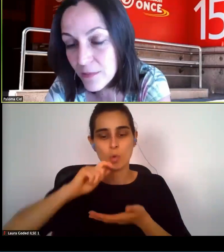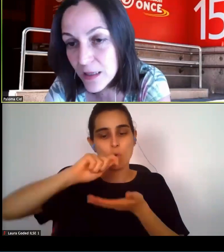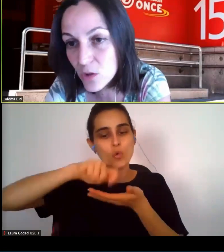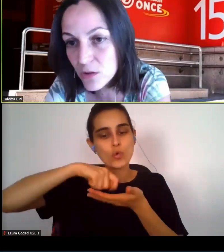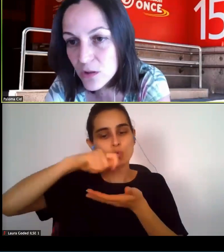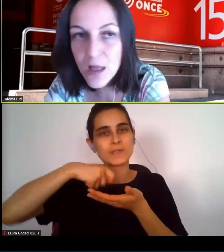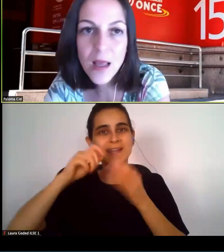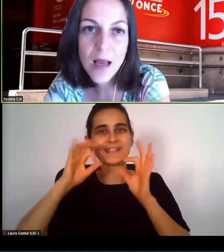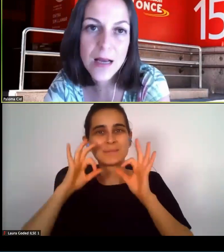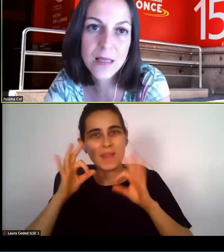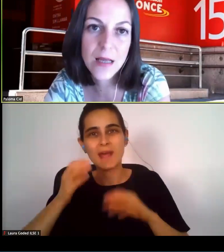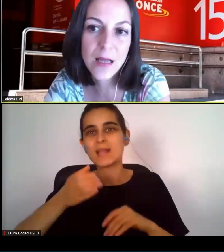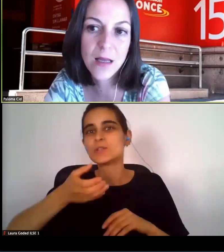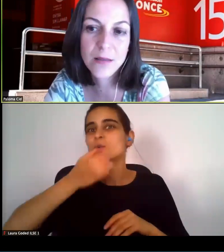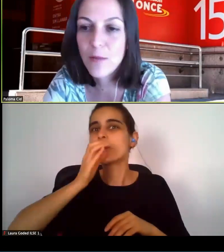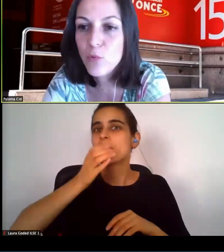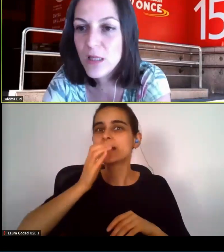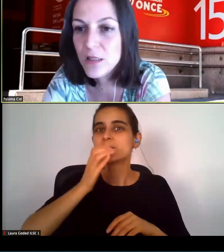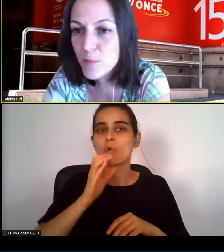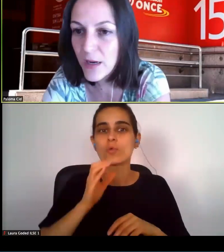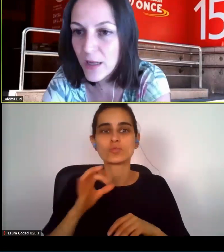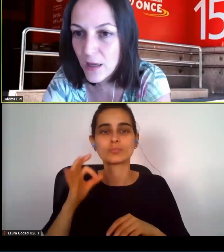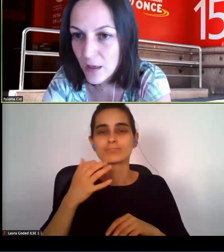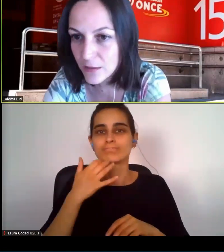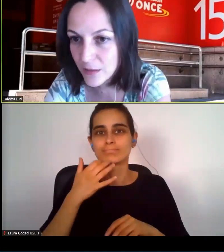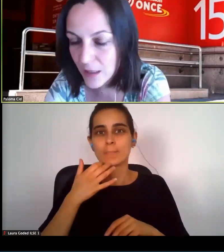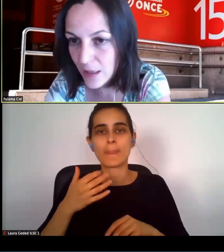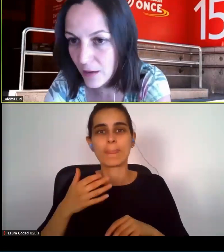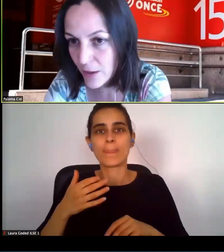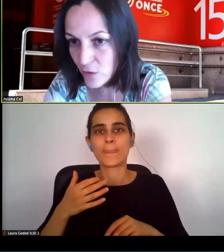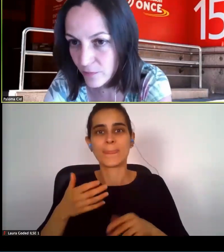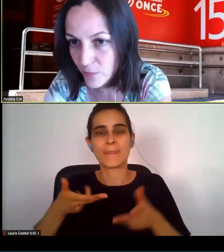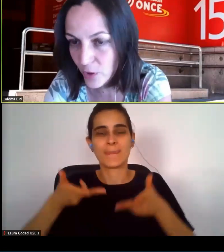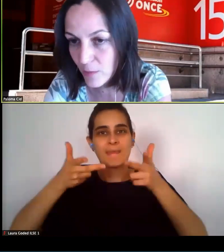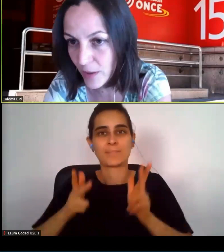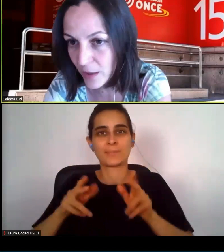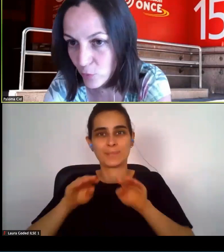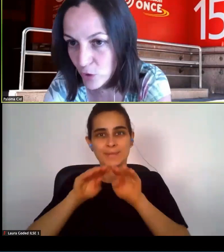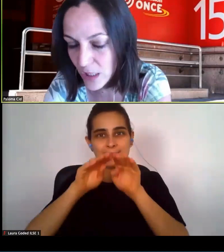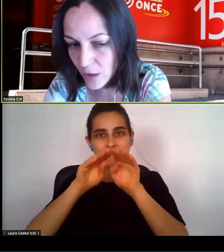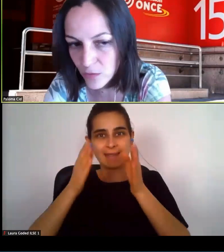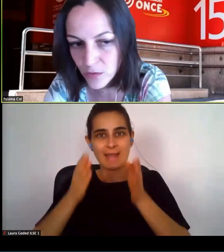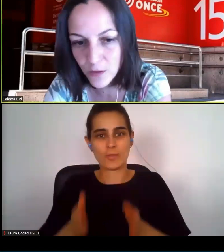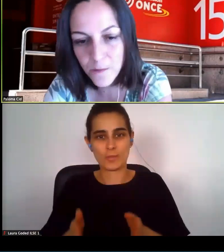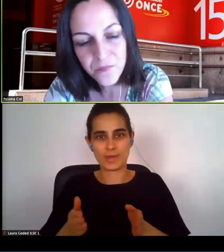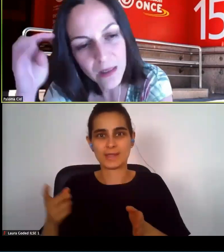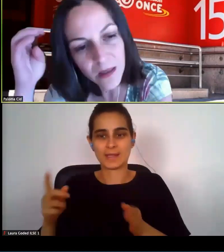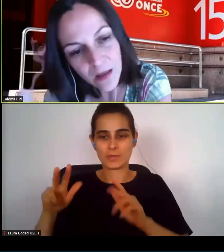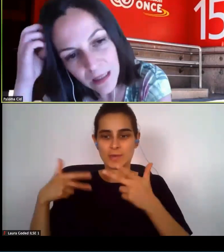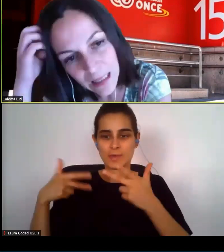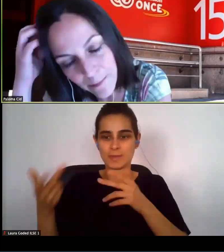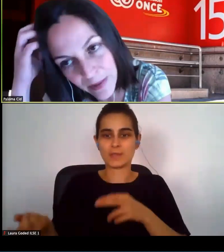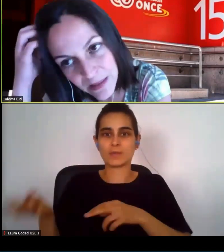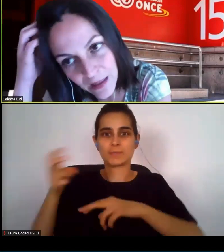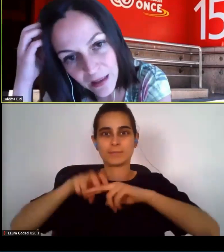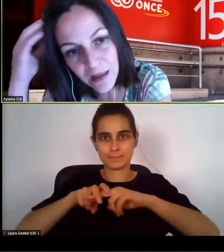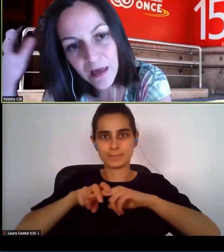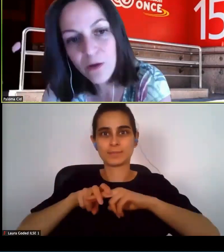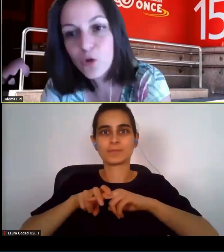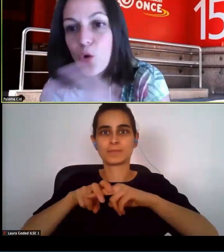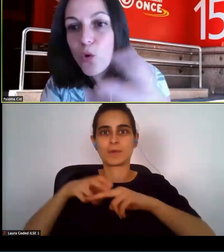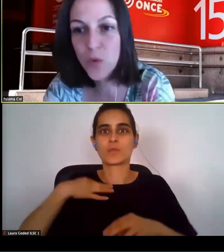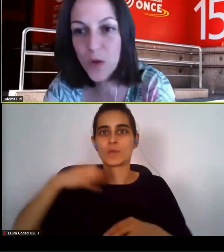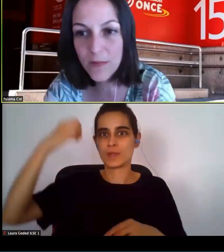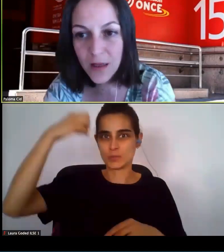especiales y vasos hasta taburetes para entrar en el baño, por ejemplo, para ducharnos, ¿no? ¿Qué pasa? Que,